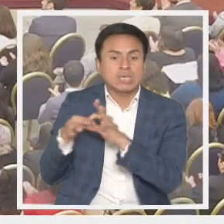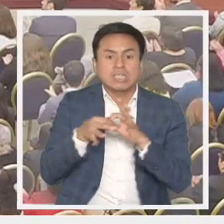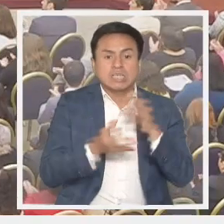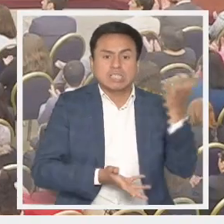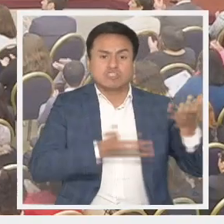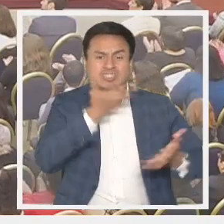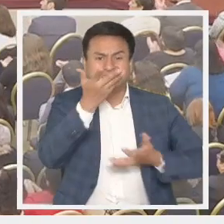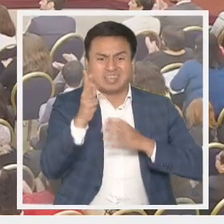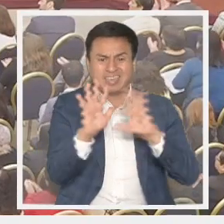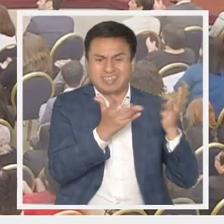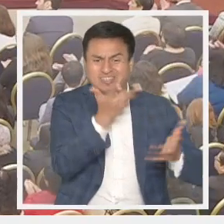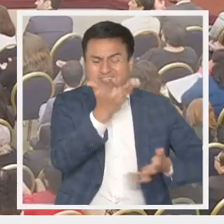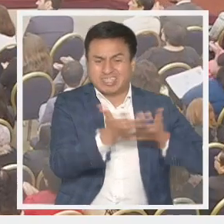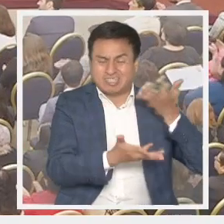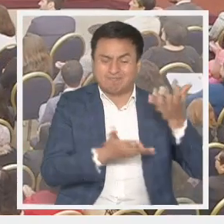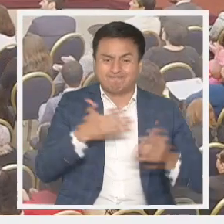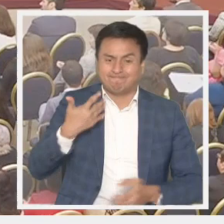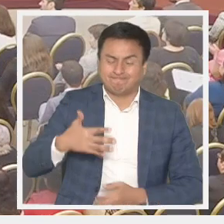incendios.